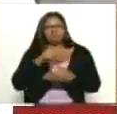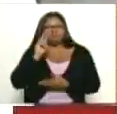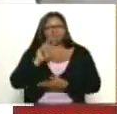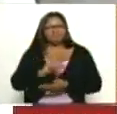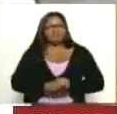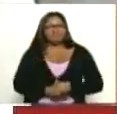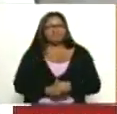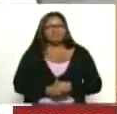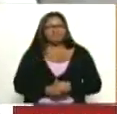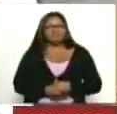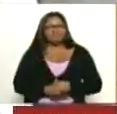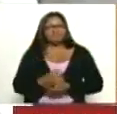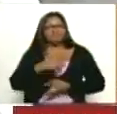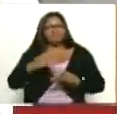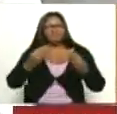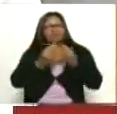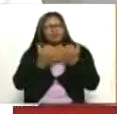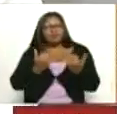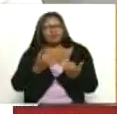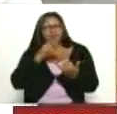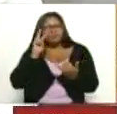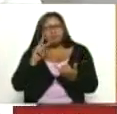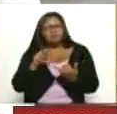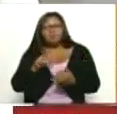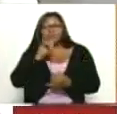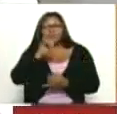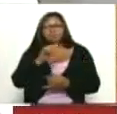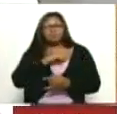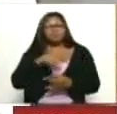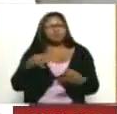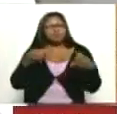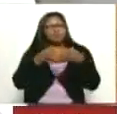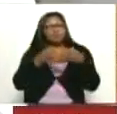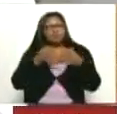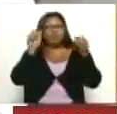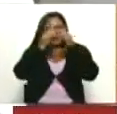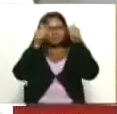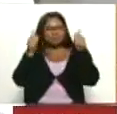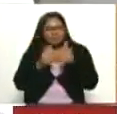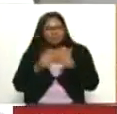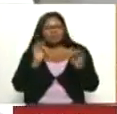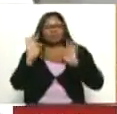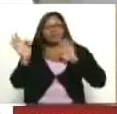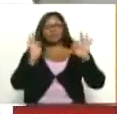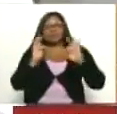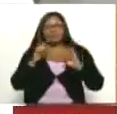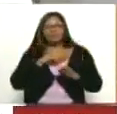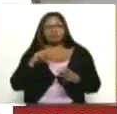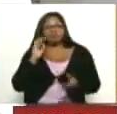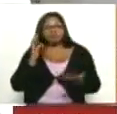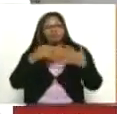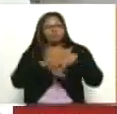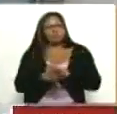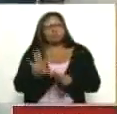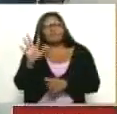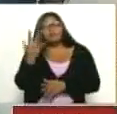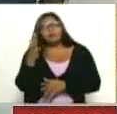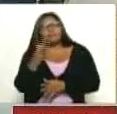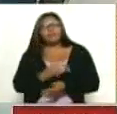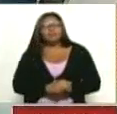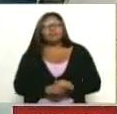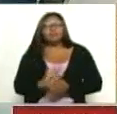está incorporando, es una gran noticia para el sector artístico teatral. Incorpora aproximadamente